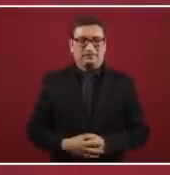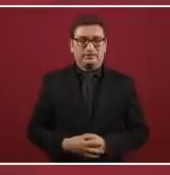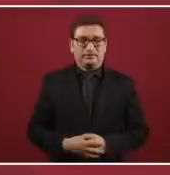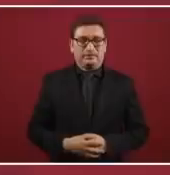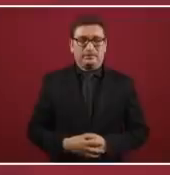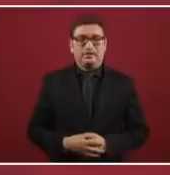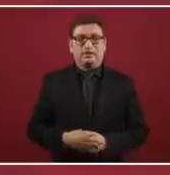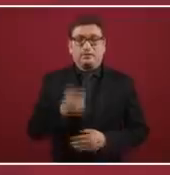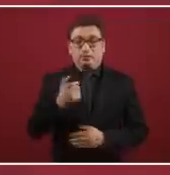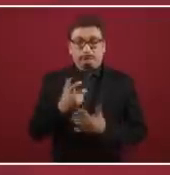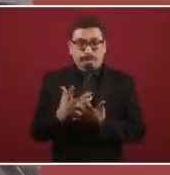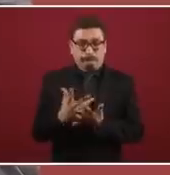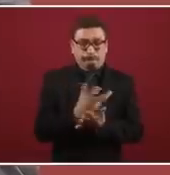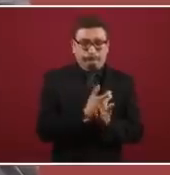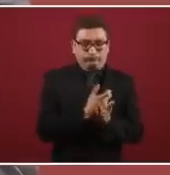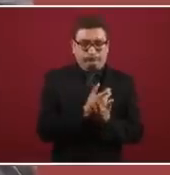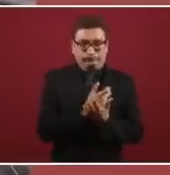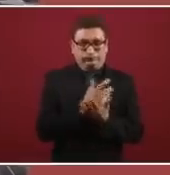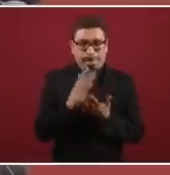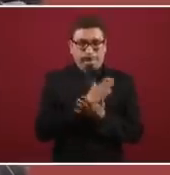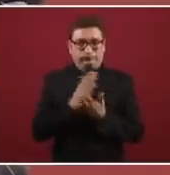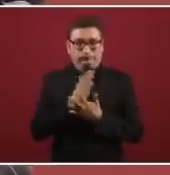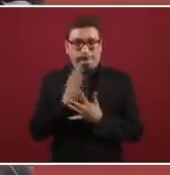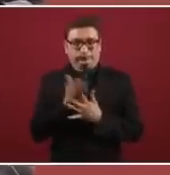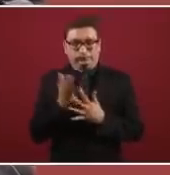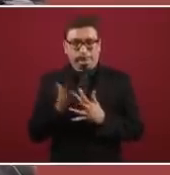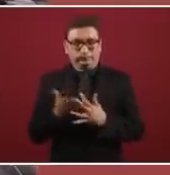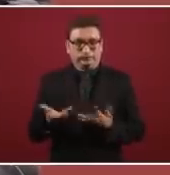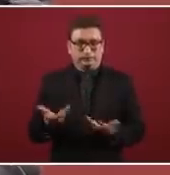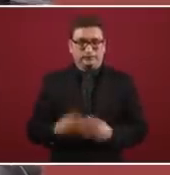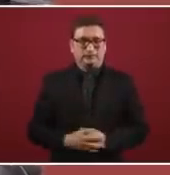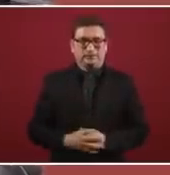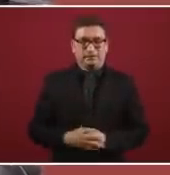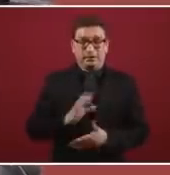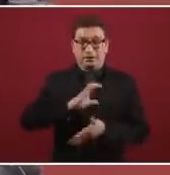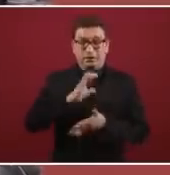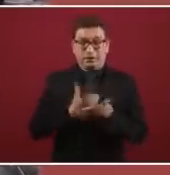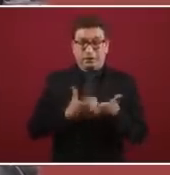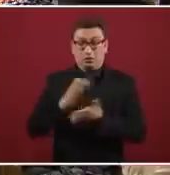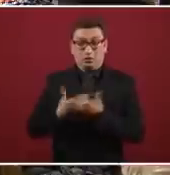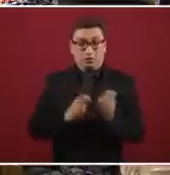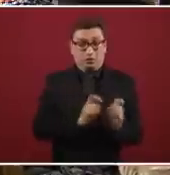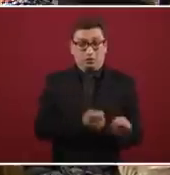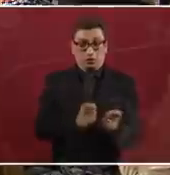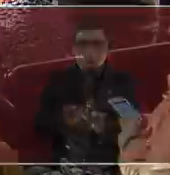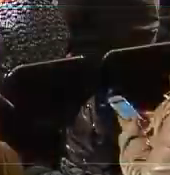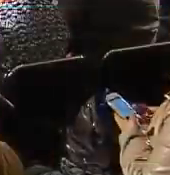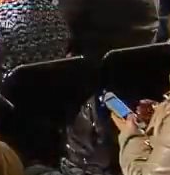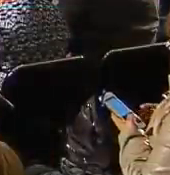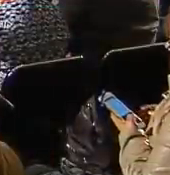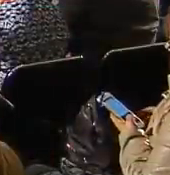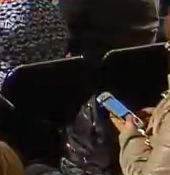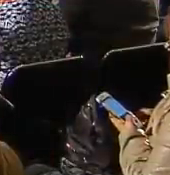esa utilidad. Al final de cuentas, los contratos que se entregaron